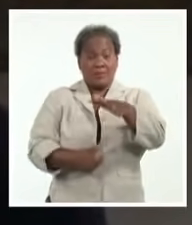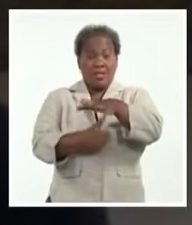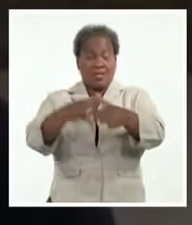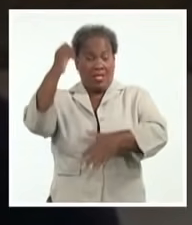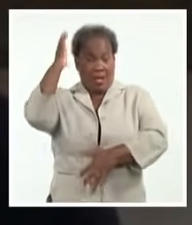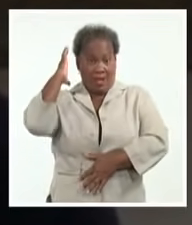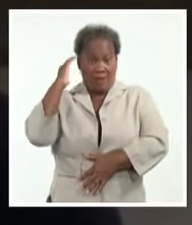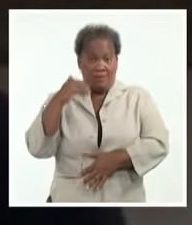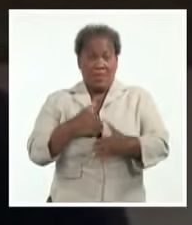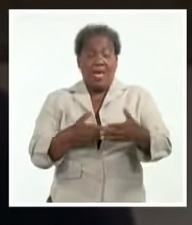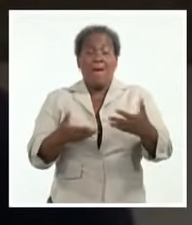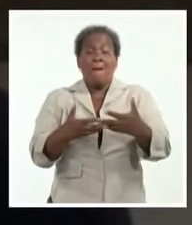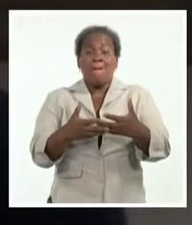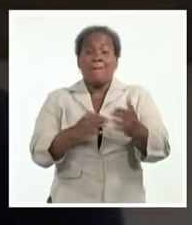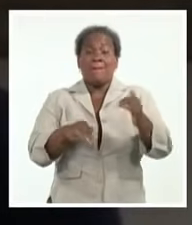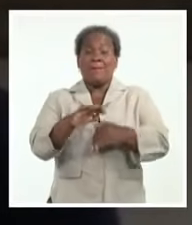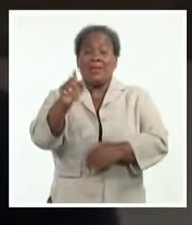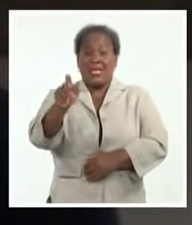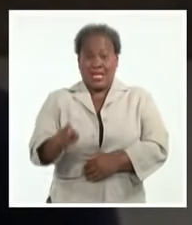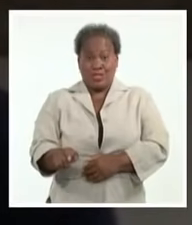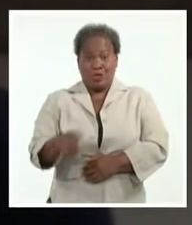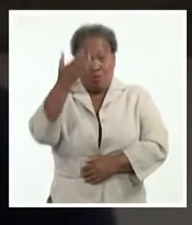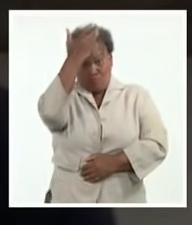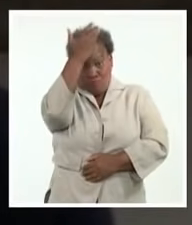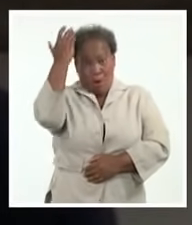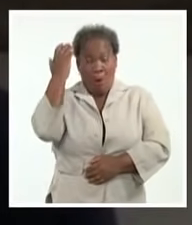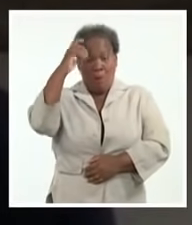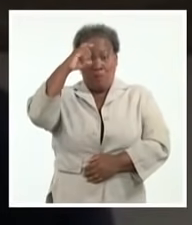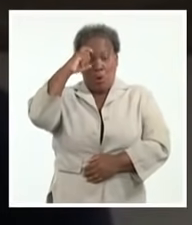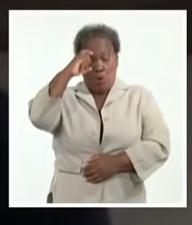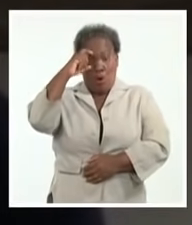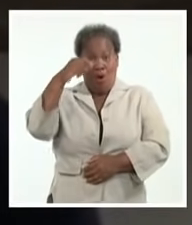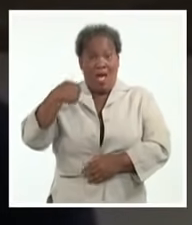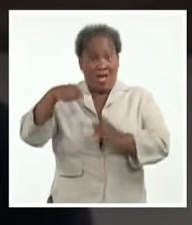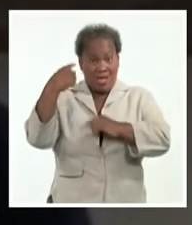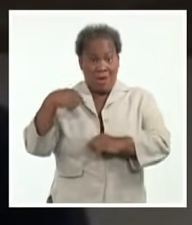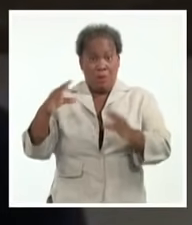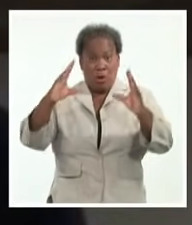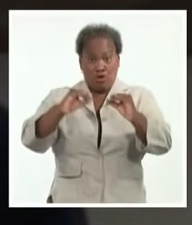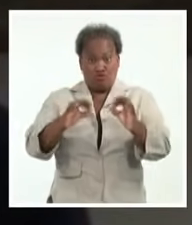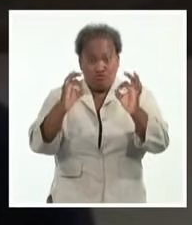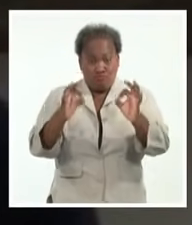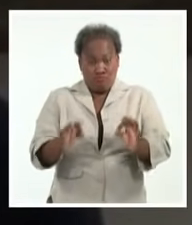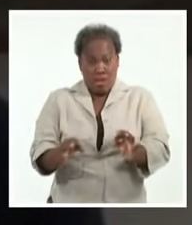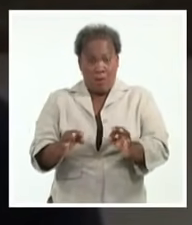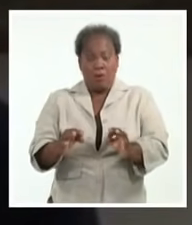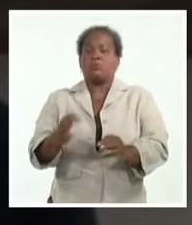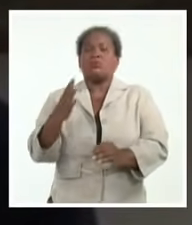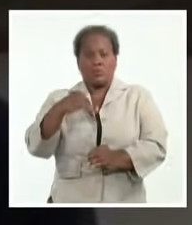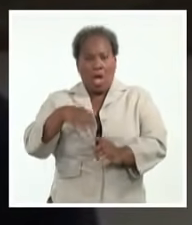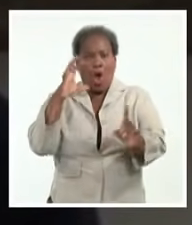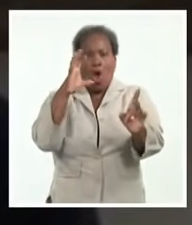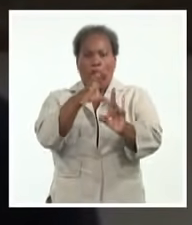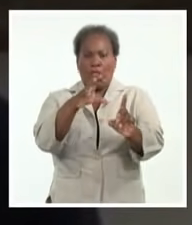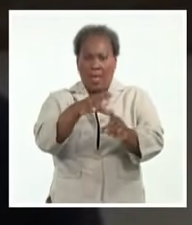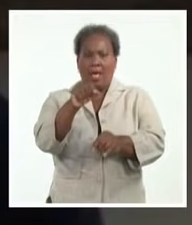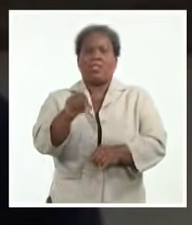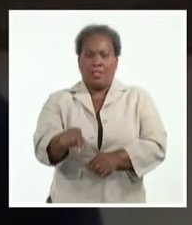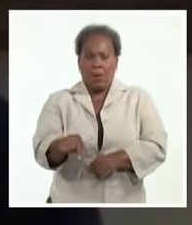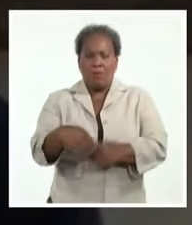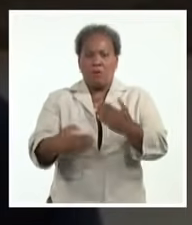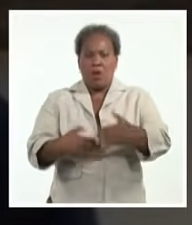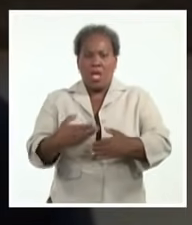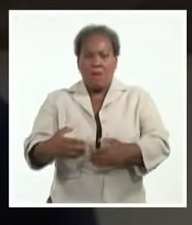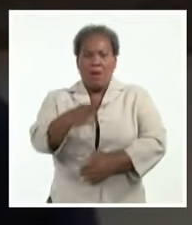Exteriores enseguida reaccionó también anoche mismo, condenando lo ocurrido, responsabilizando al